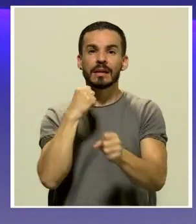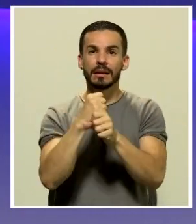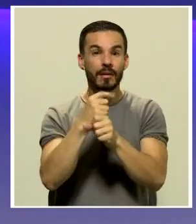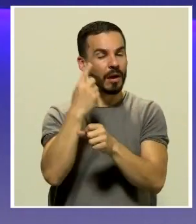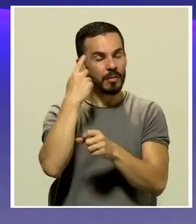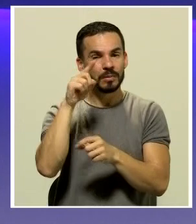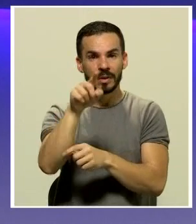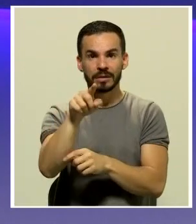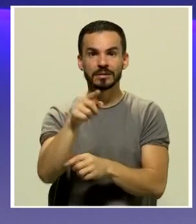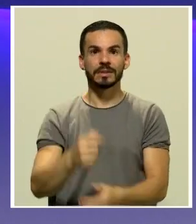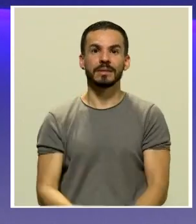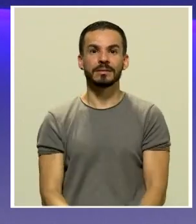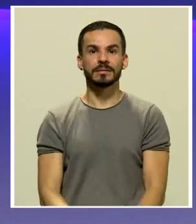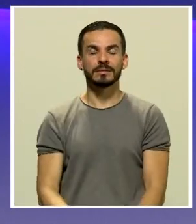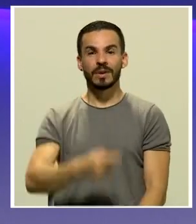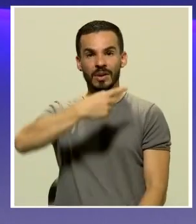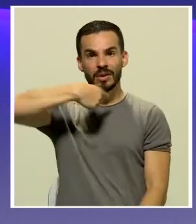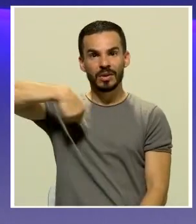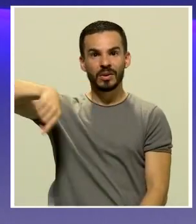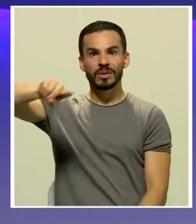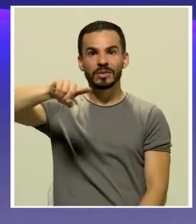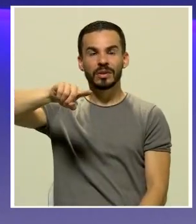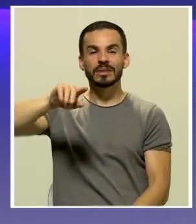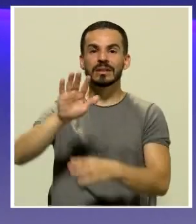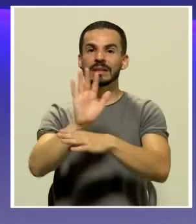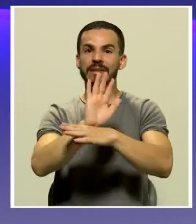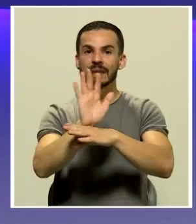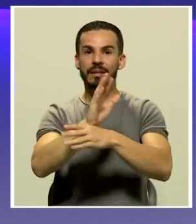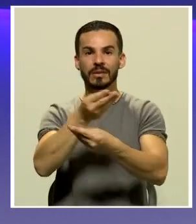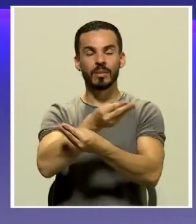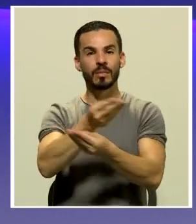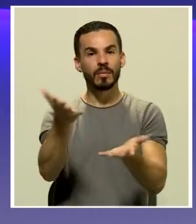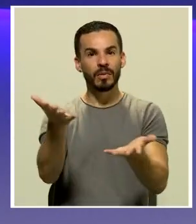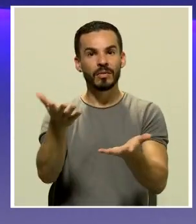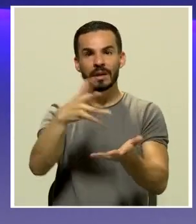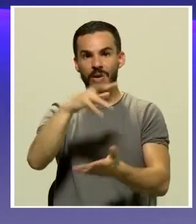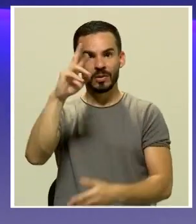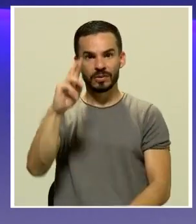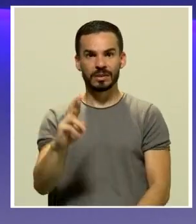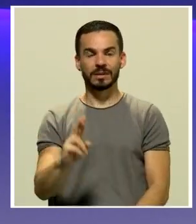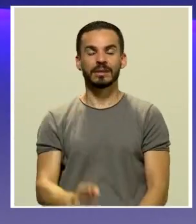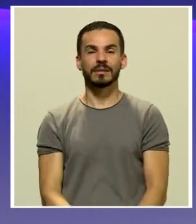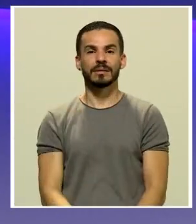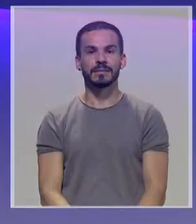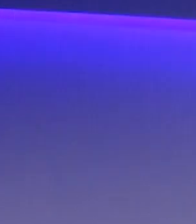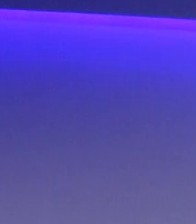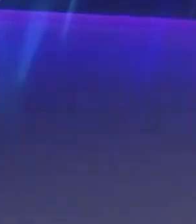usted. Somos la televisión pública de Costa Rica.